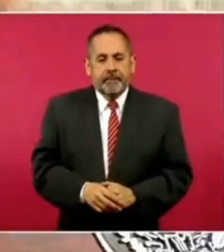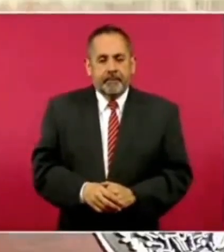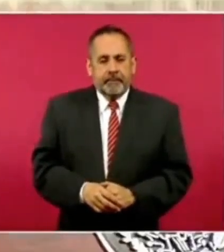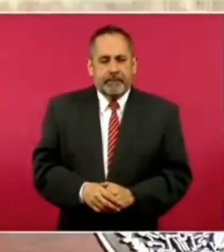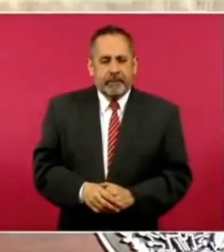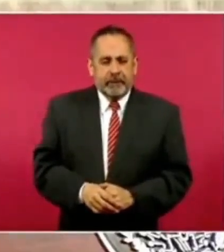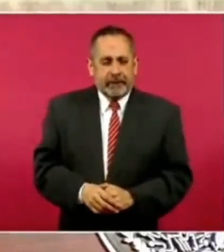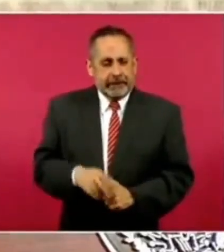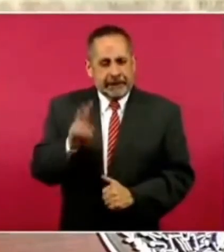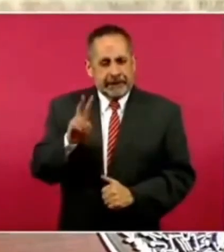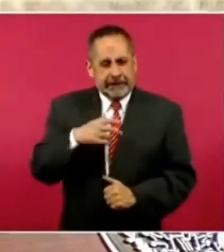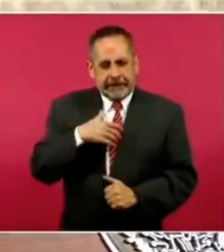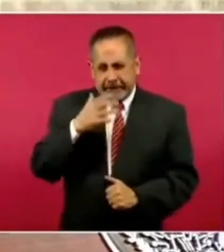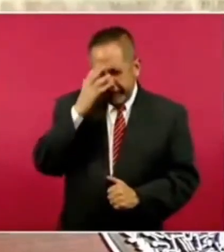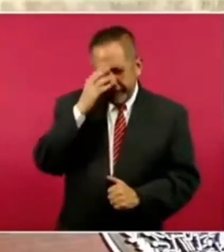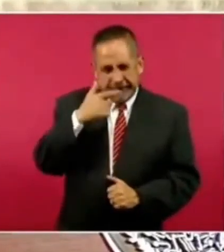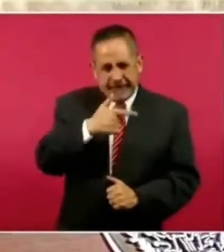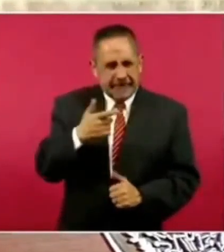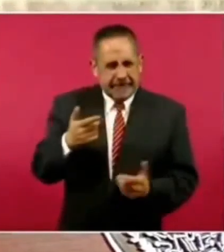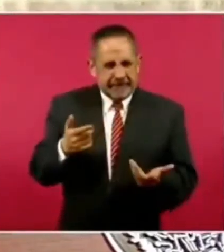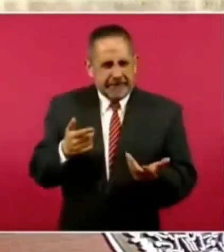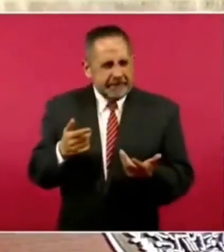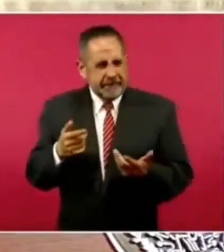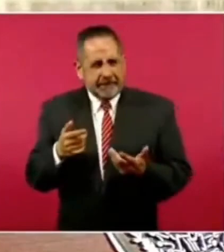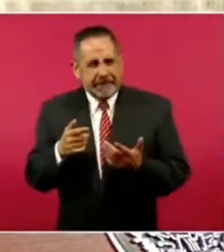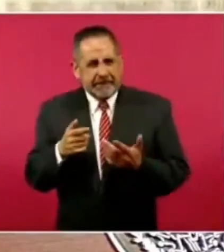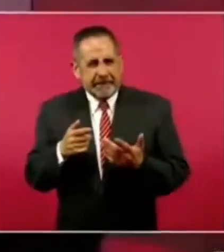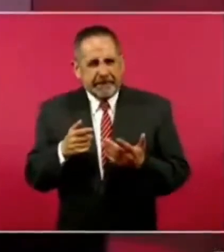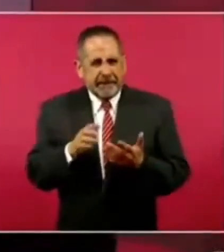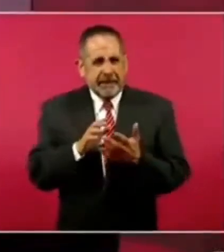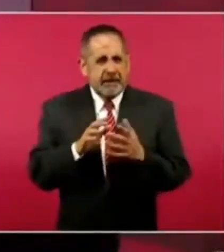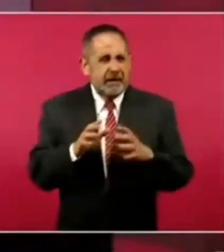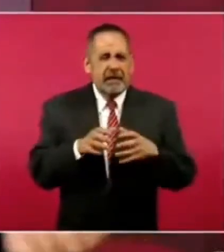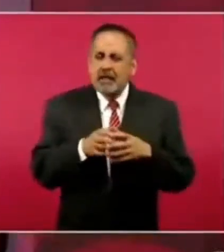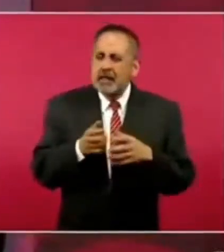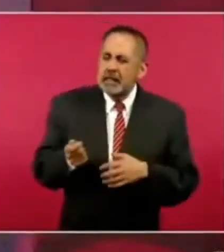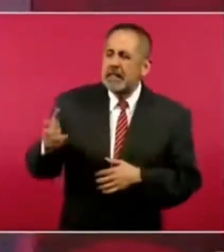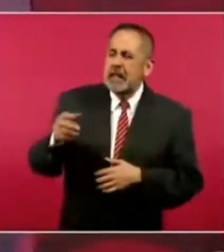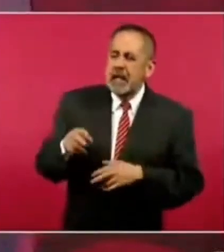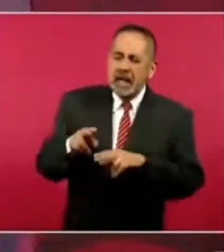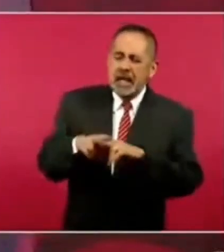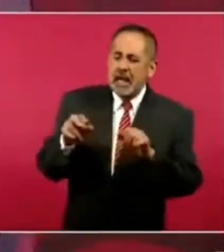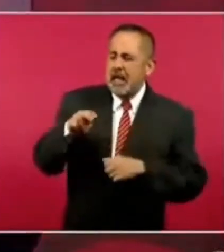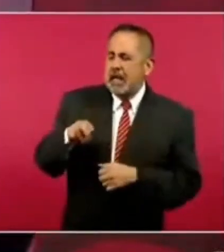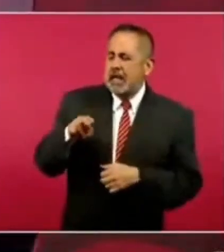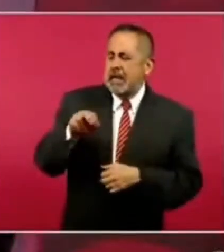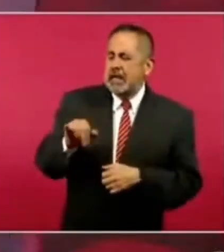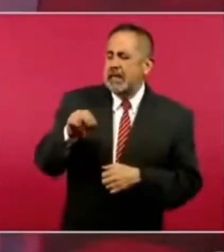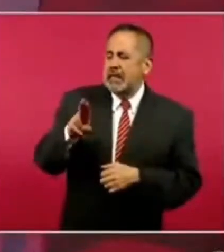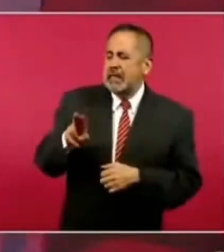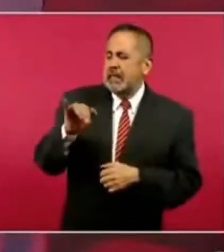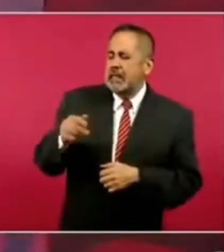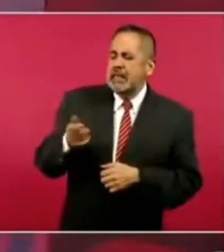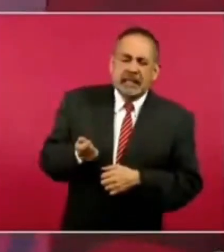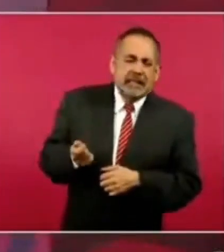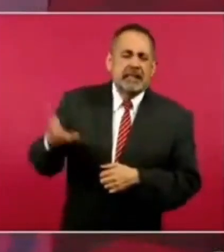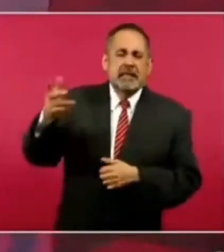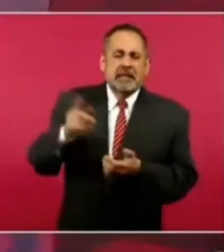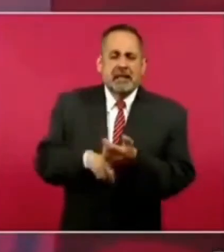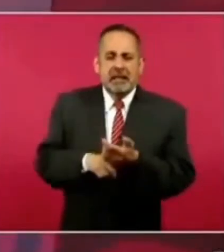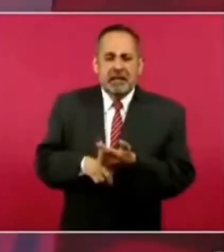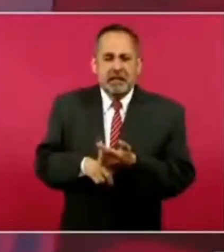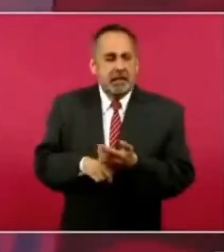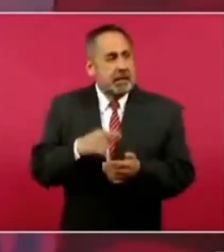vergüenza, narra, diciendo ninis, él fue el que acuñó lo de ninis, o lo